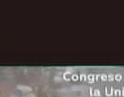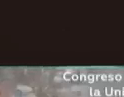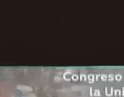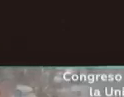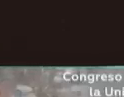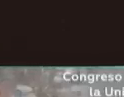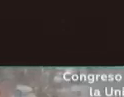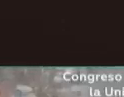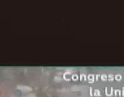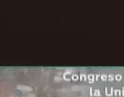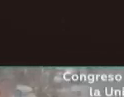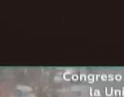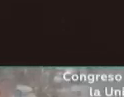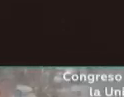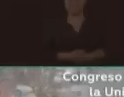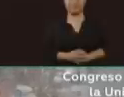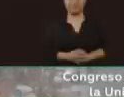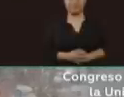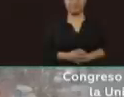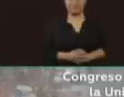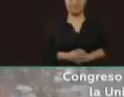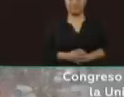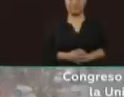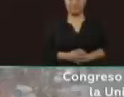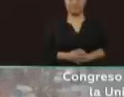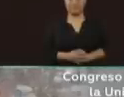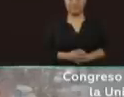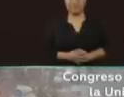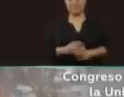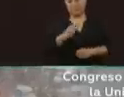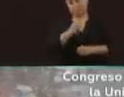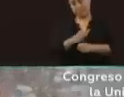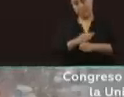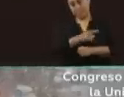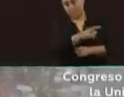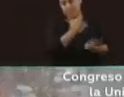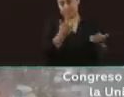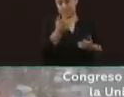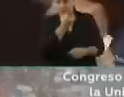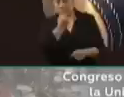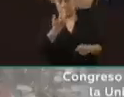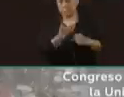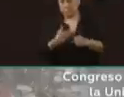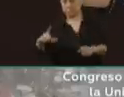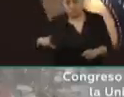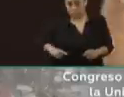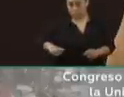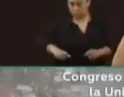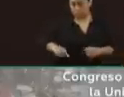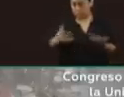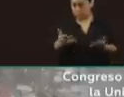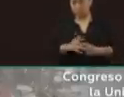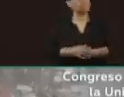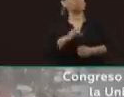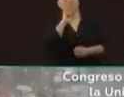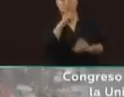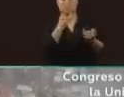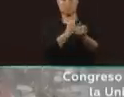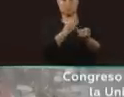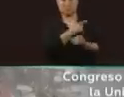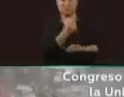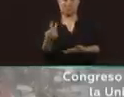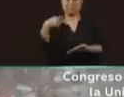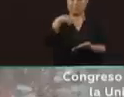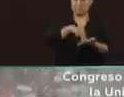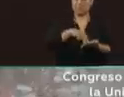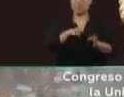se autorizó que se diera un mensaje aquí por parte de la Secretaria de Gobernación. Y mucho menos que viniera a hablar como